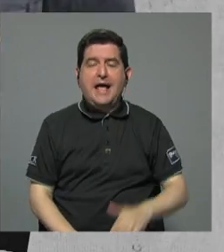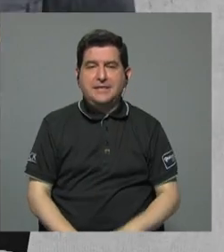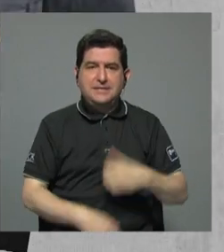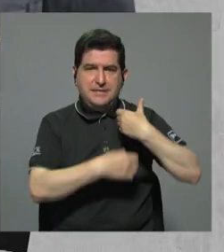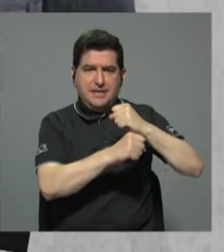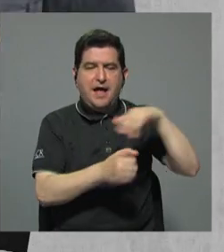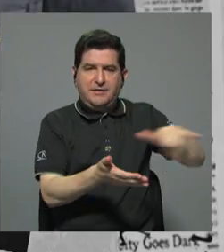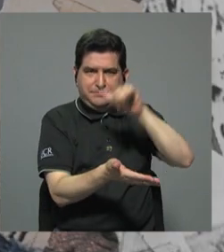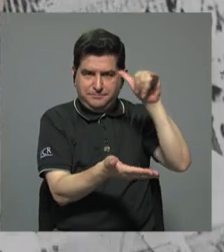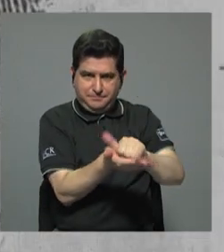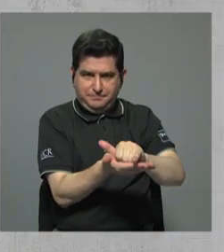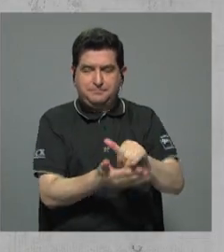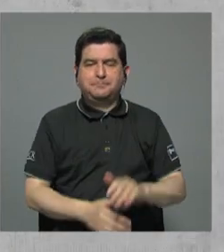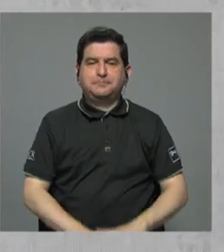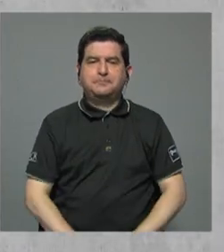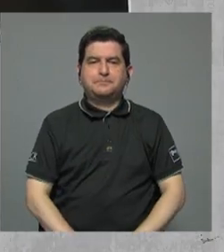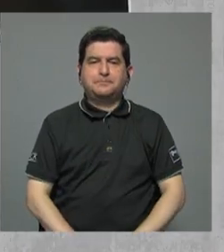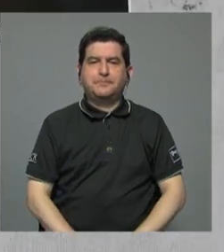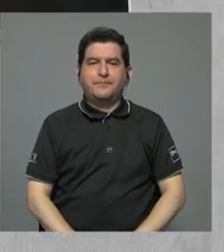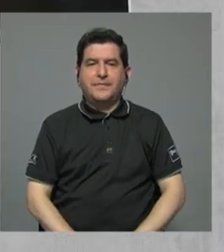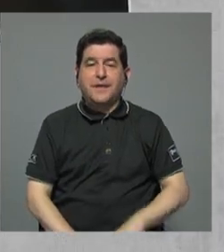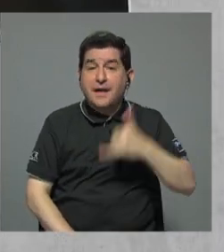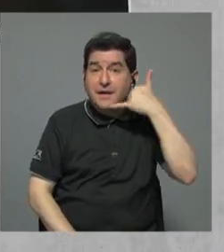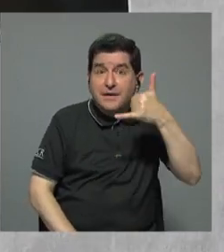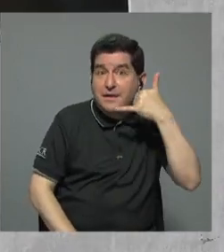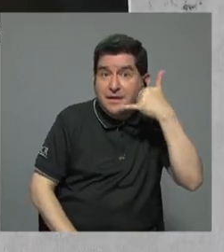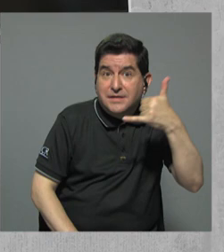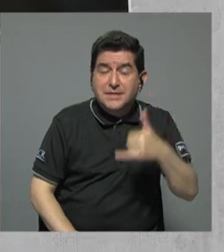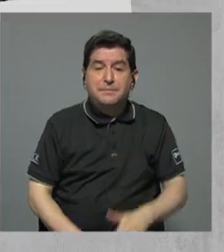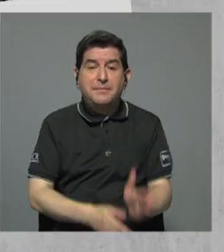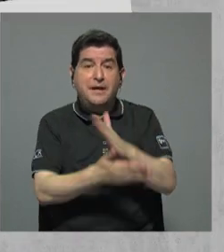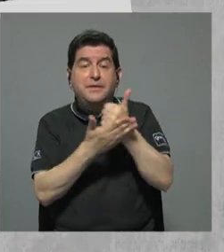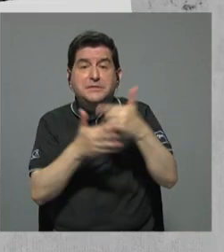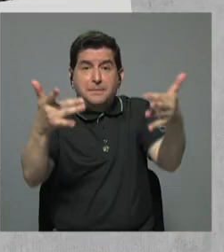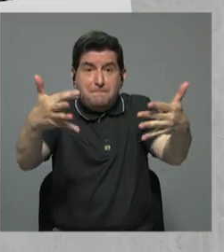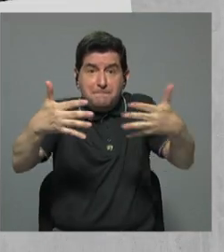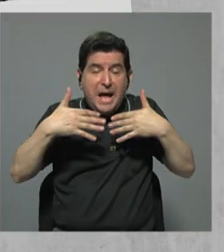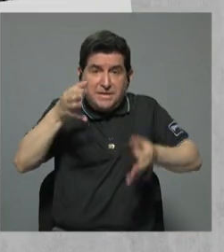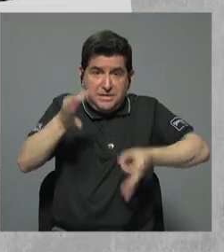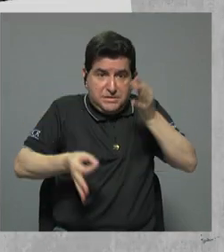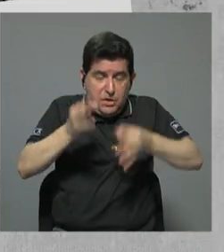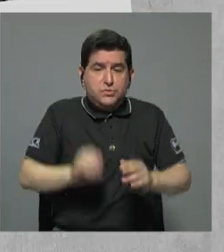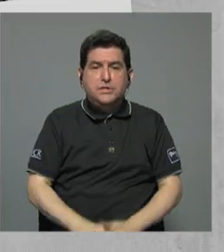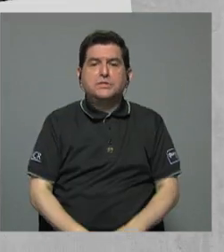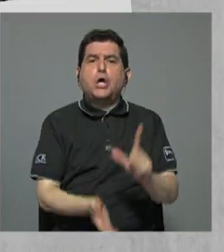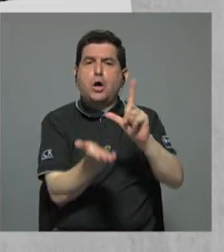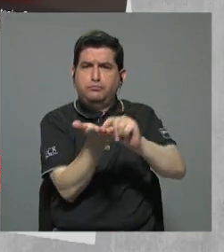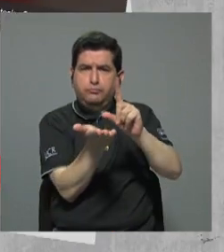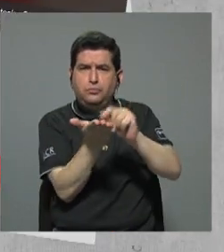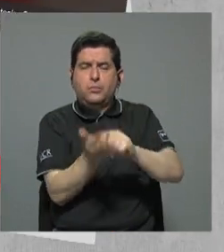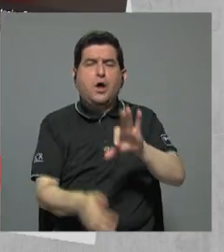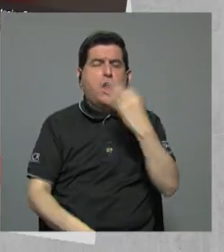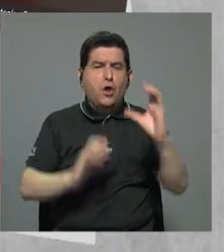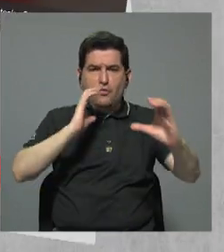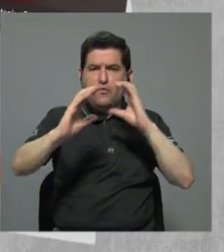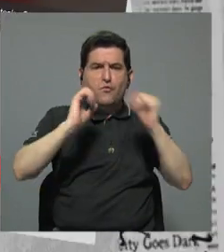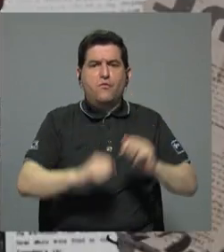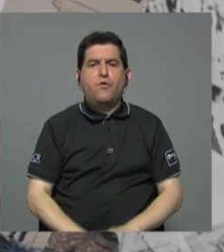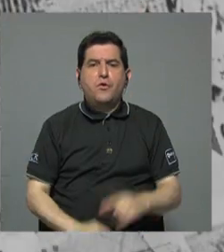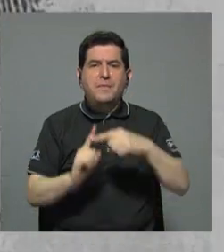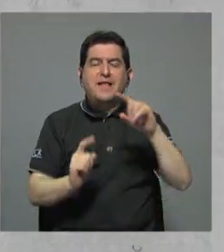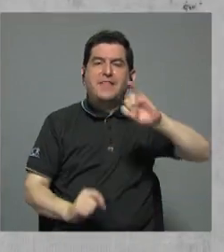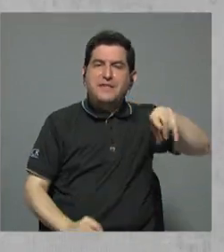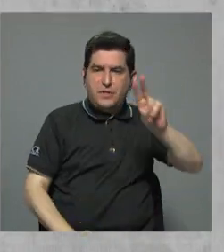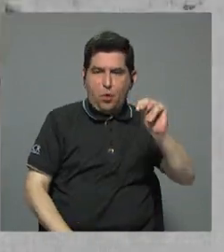municipalidad de san jose las llamadas telefónicas y partes del expediente judicial son publicados en medios de comunicación desde